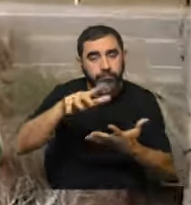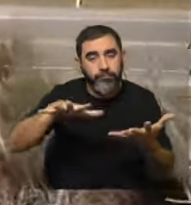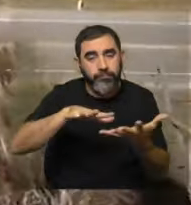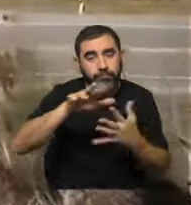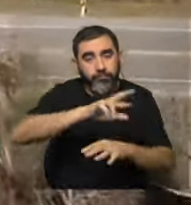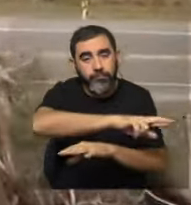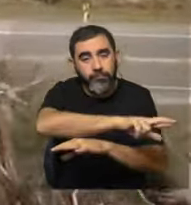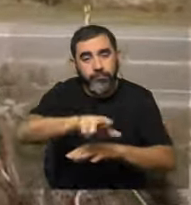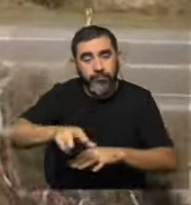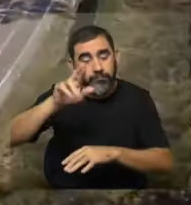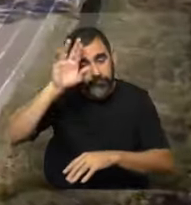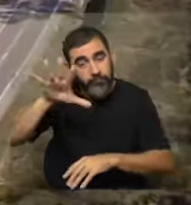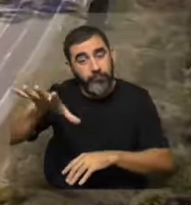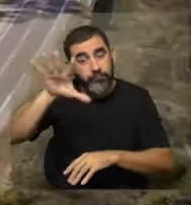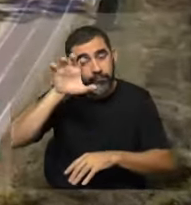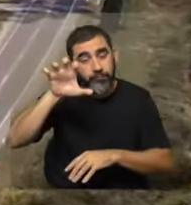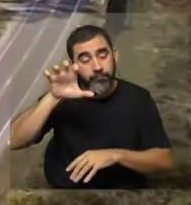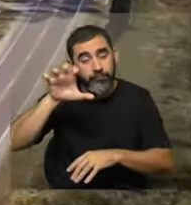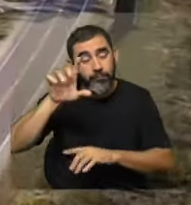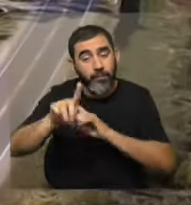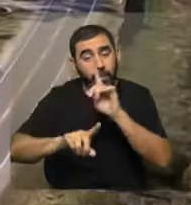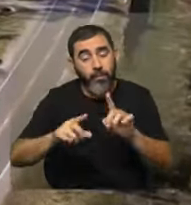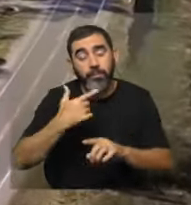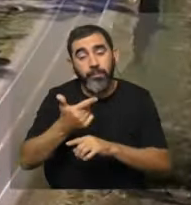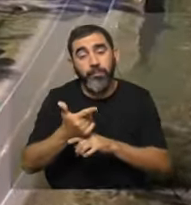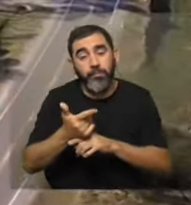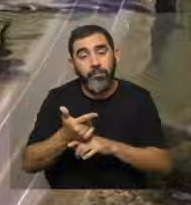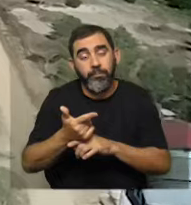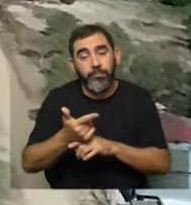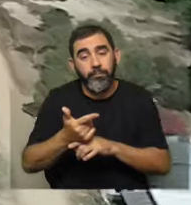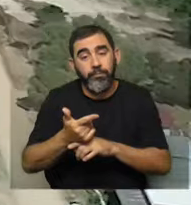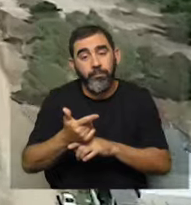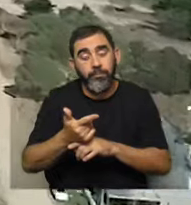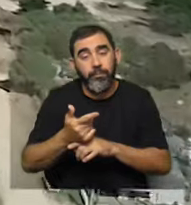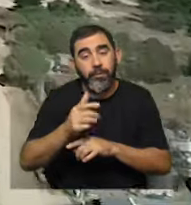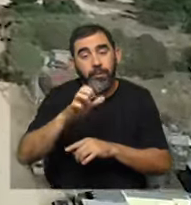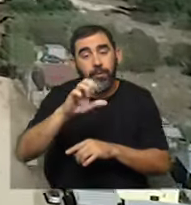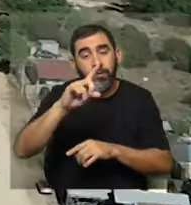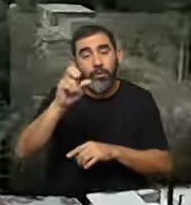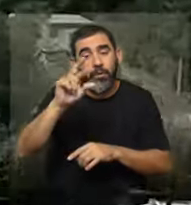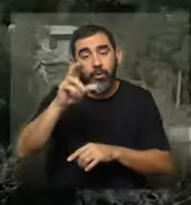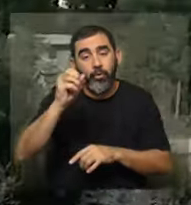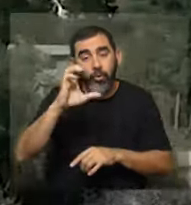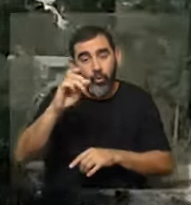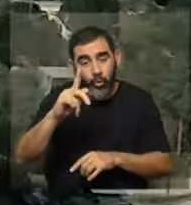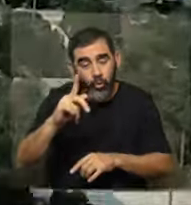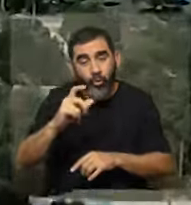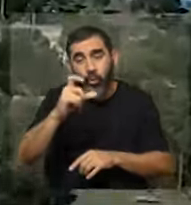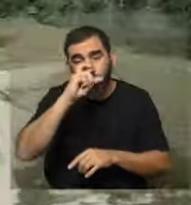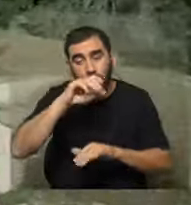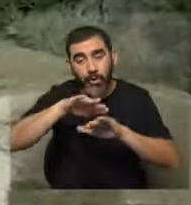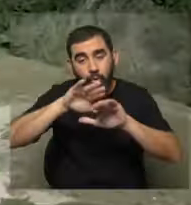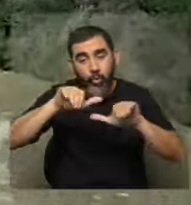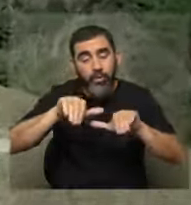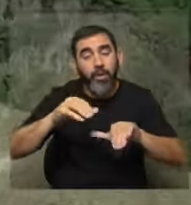costero hay que recordar casos muy sonados como el de Eden Rock el bañario Buenos Aires Marina Beach uno que